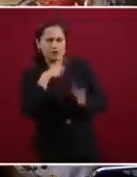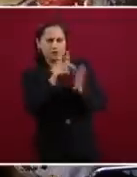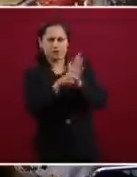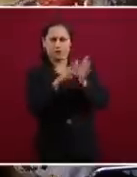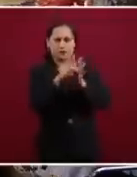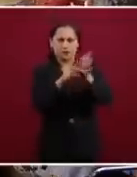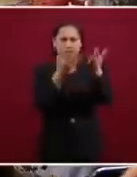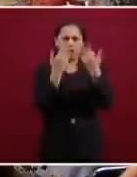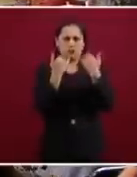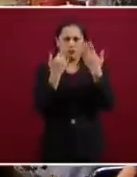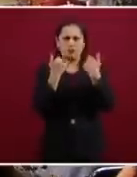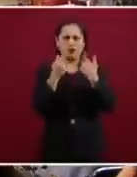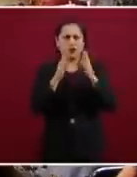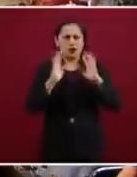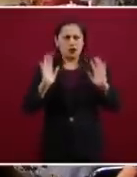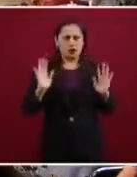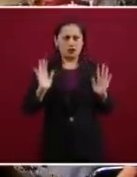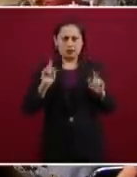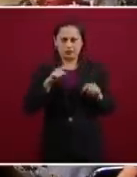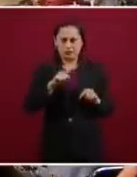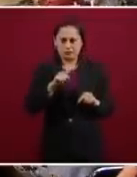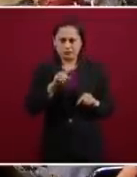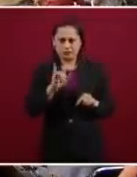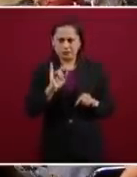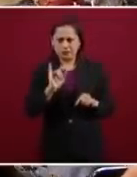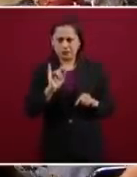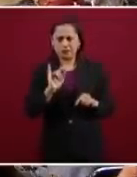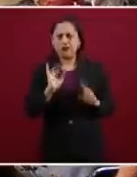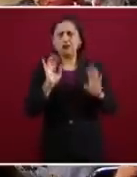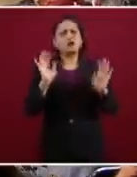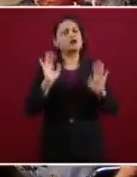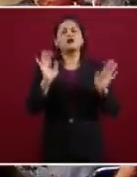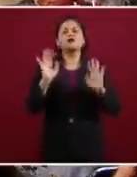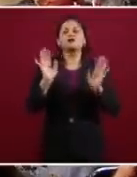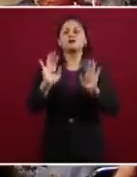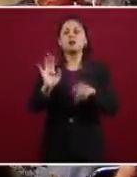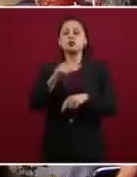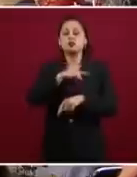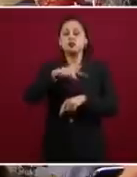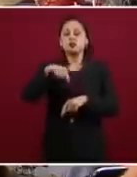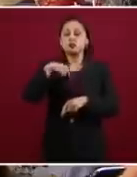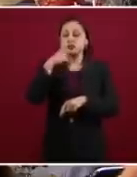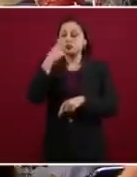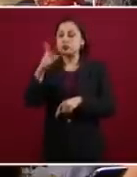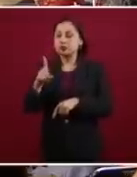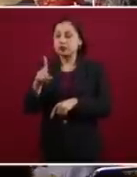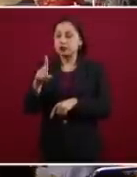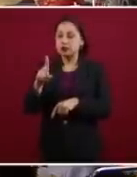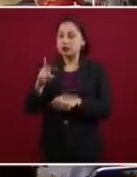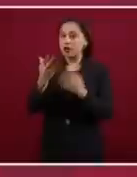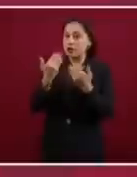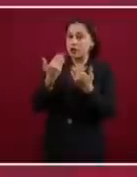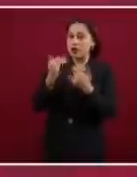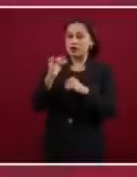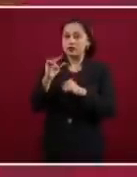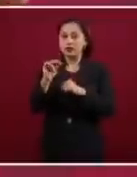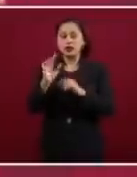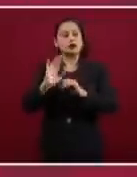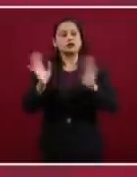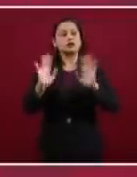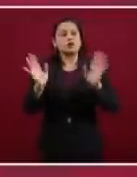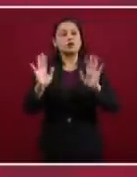está descartado que hay el vídeo no se maneja no no vamos no descartemos nada todo se